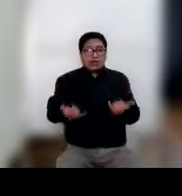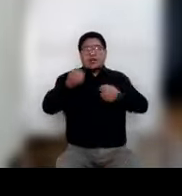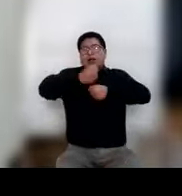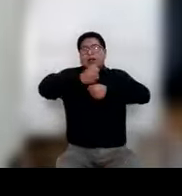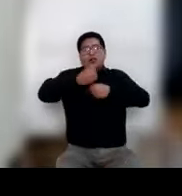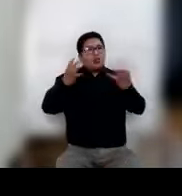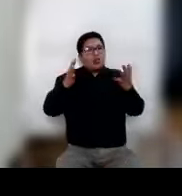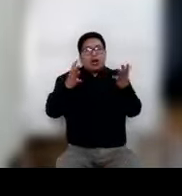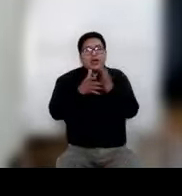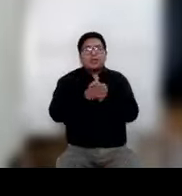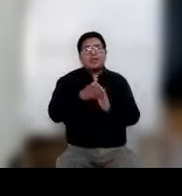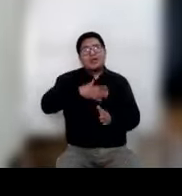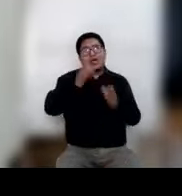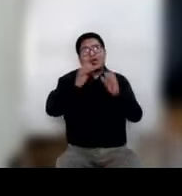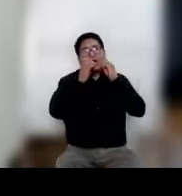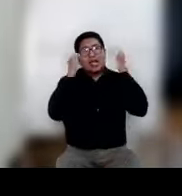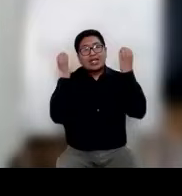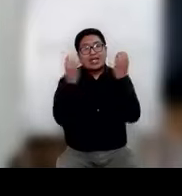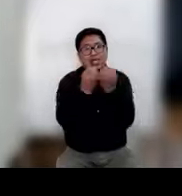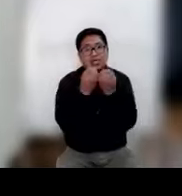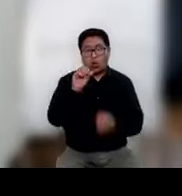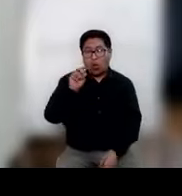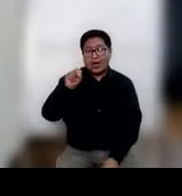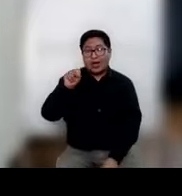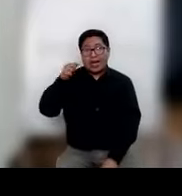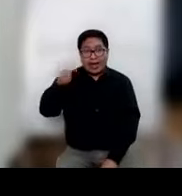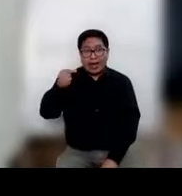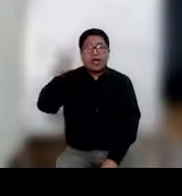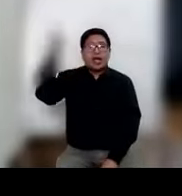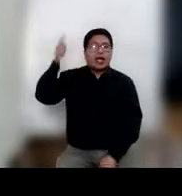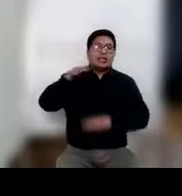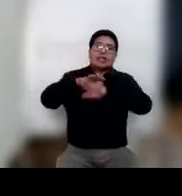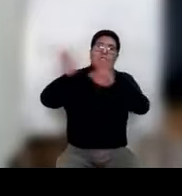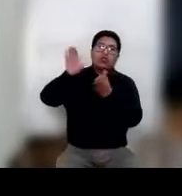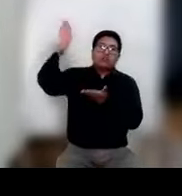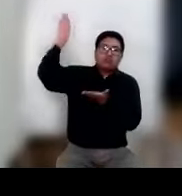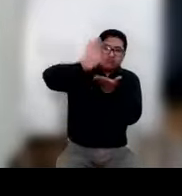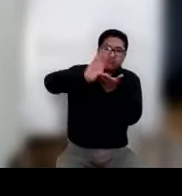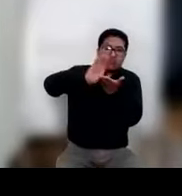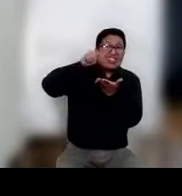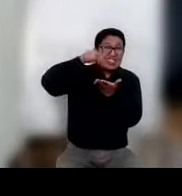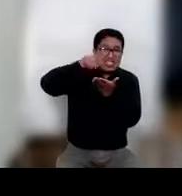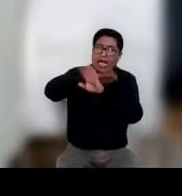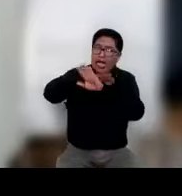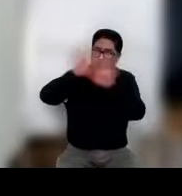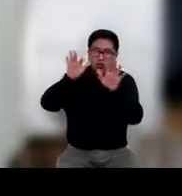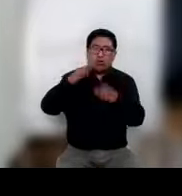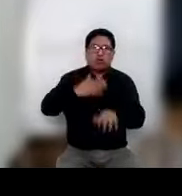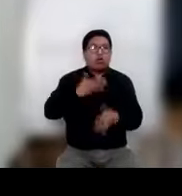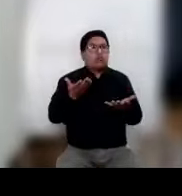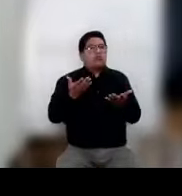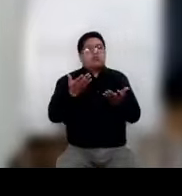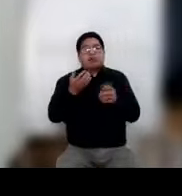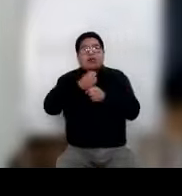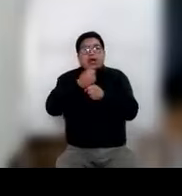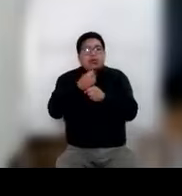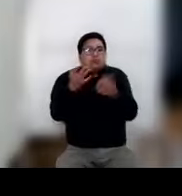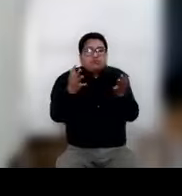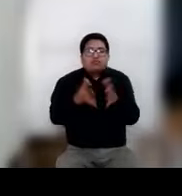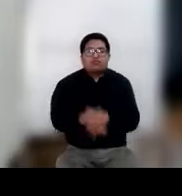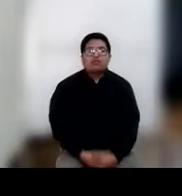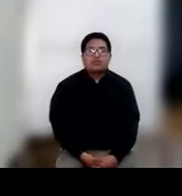organización donde yo trabajaba ha dejado de funcionar y obviamente e